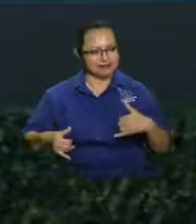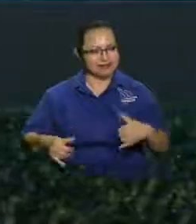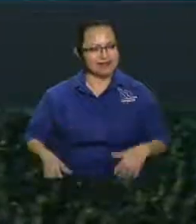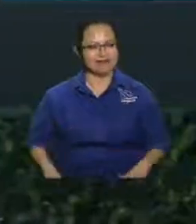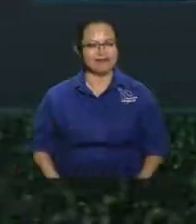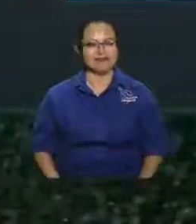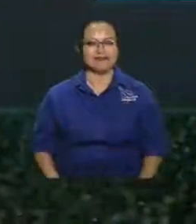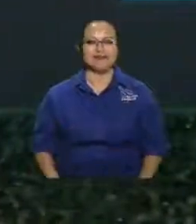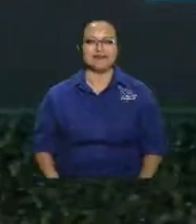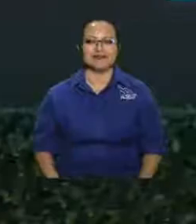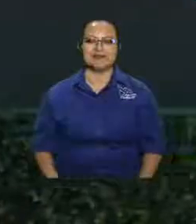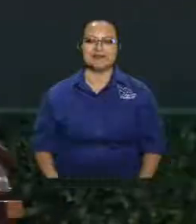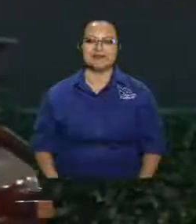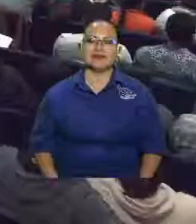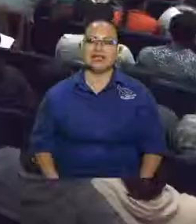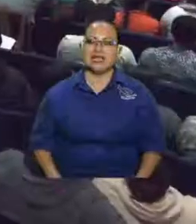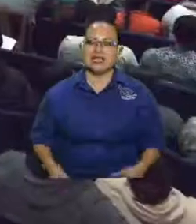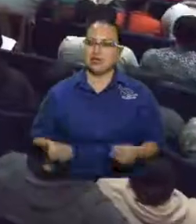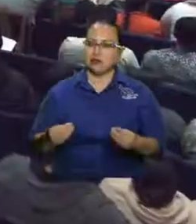Estaban jugando. Y